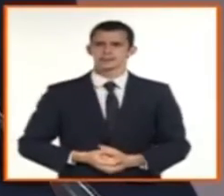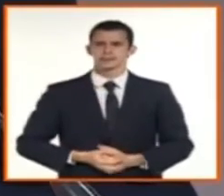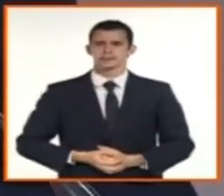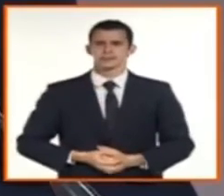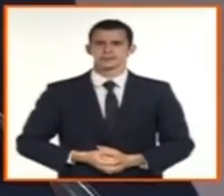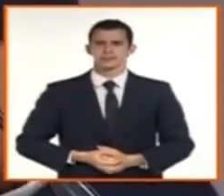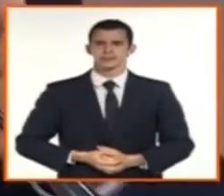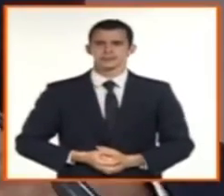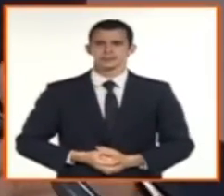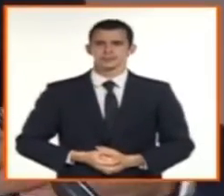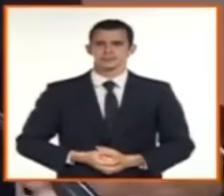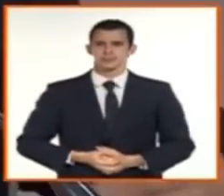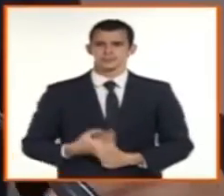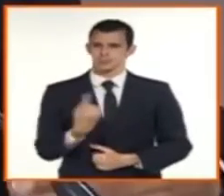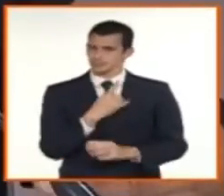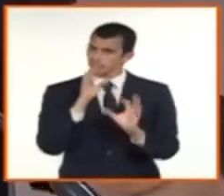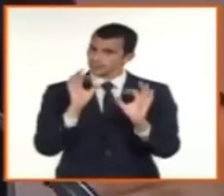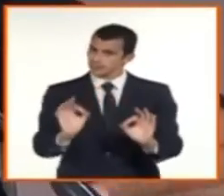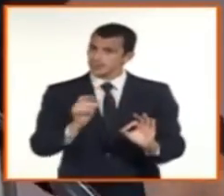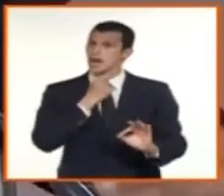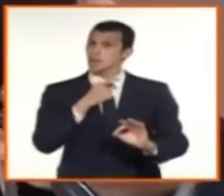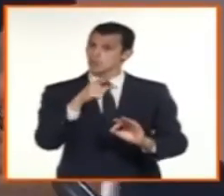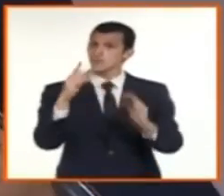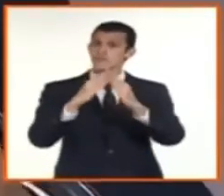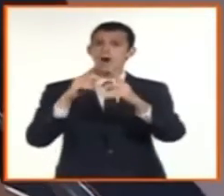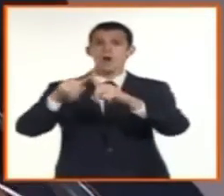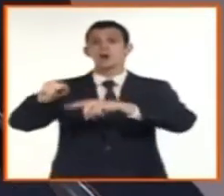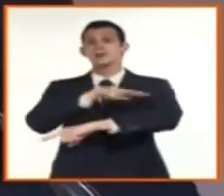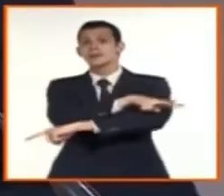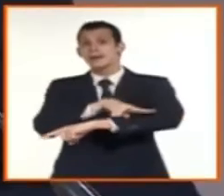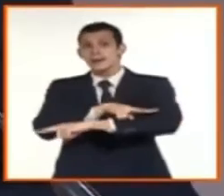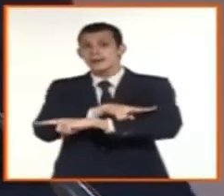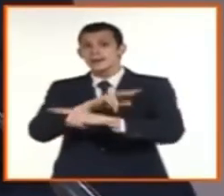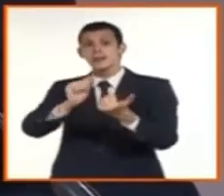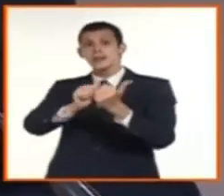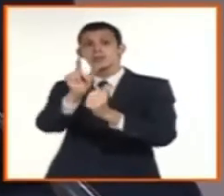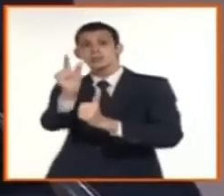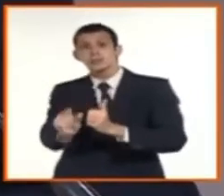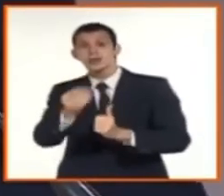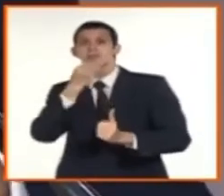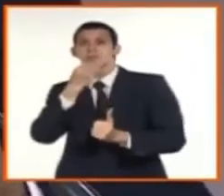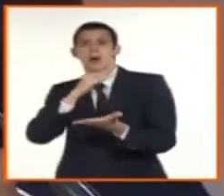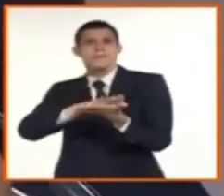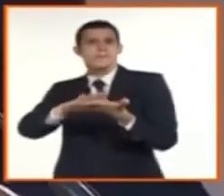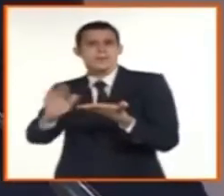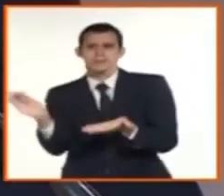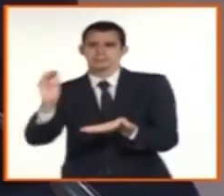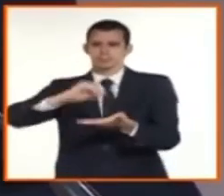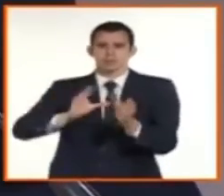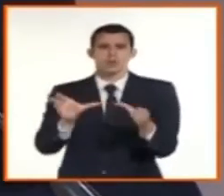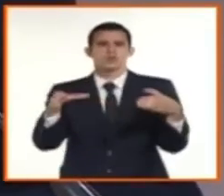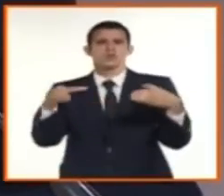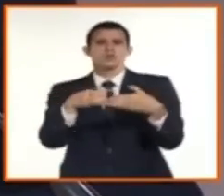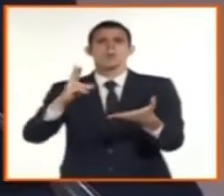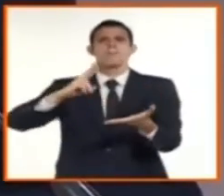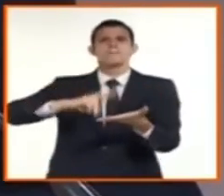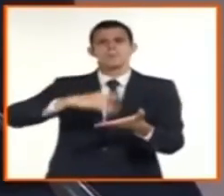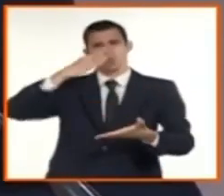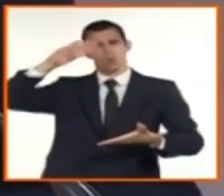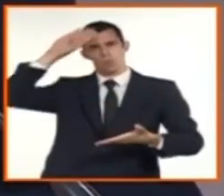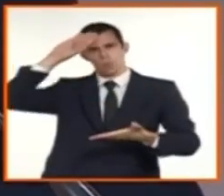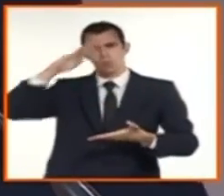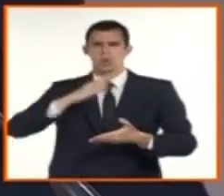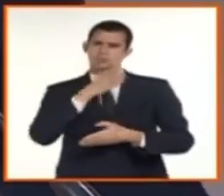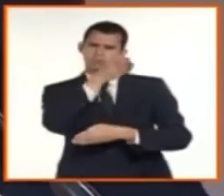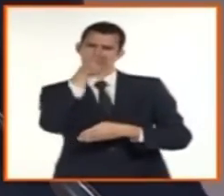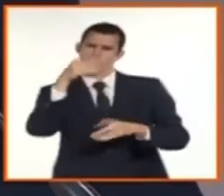atleta que tenga interés que viva en el exterior o que juegue en otra liga que tenga interés de jugar en cuba puede tener un acercamiento con nosotros